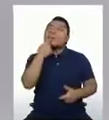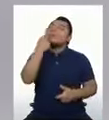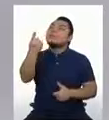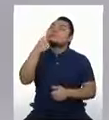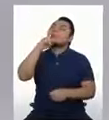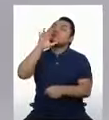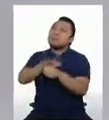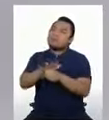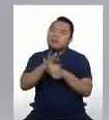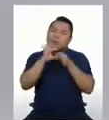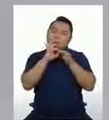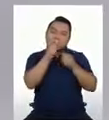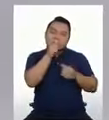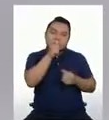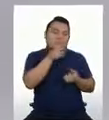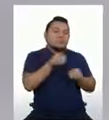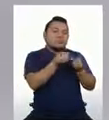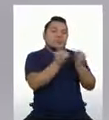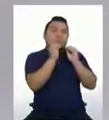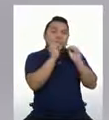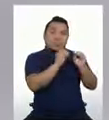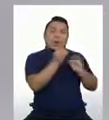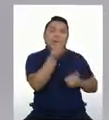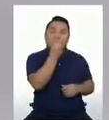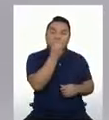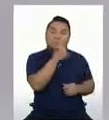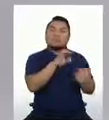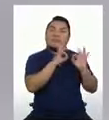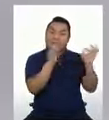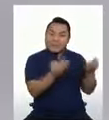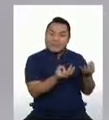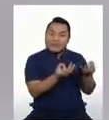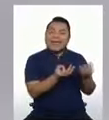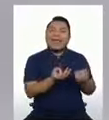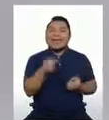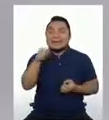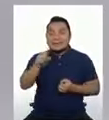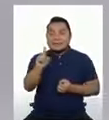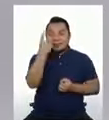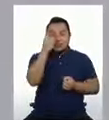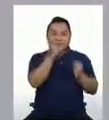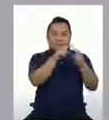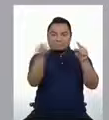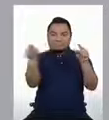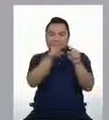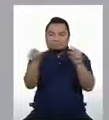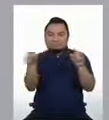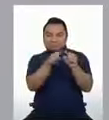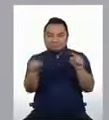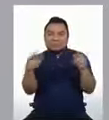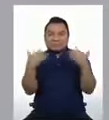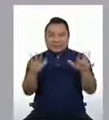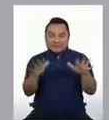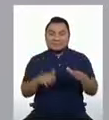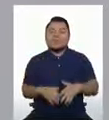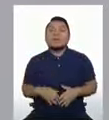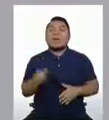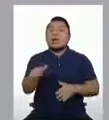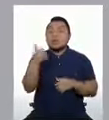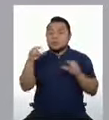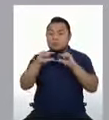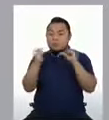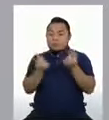y sigue alimentando a su familia. Este sería el primer párrafo. Tenemos el otro grupo de